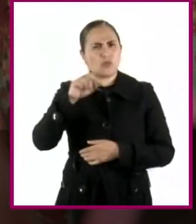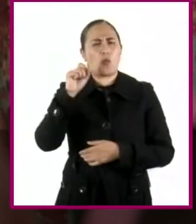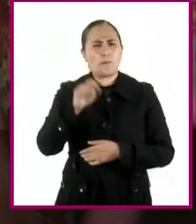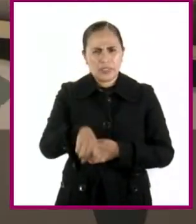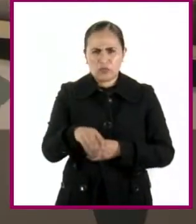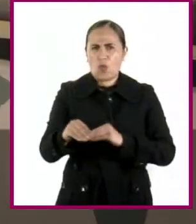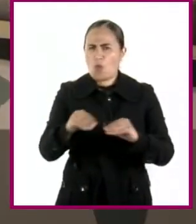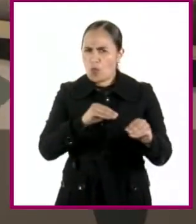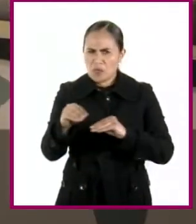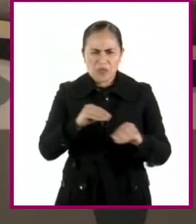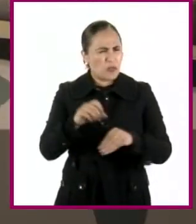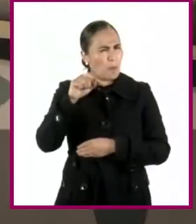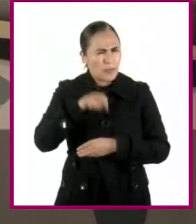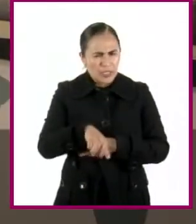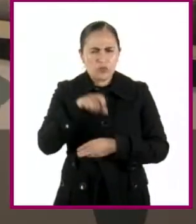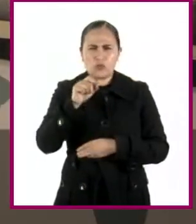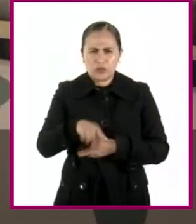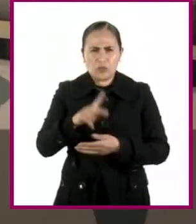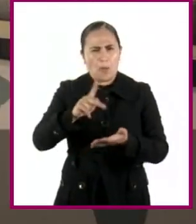esos movimientos.